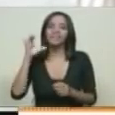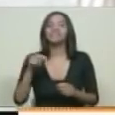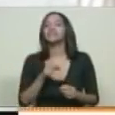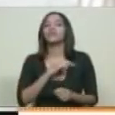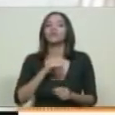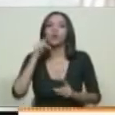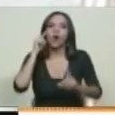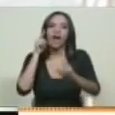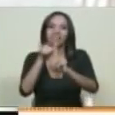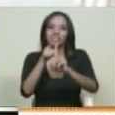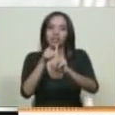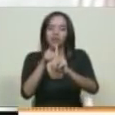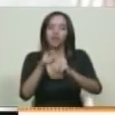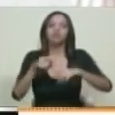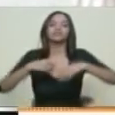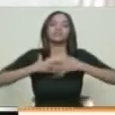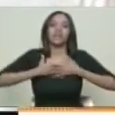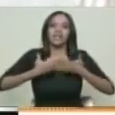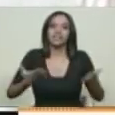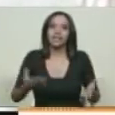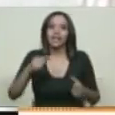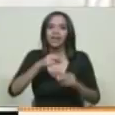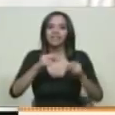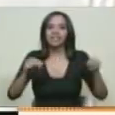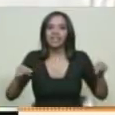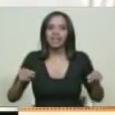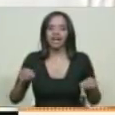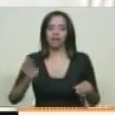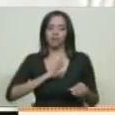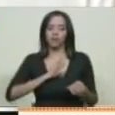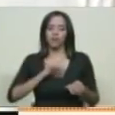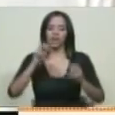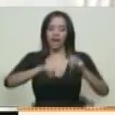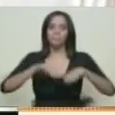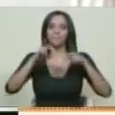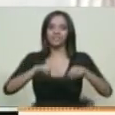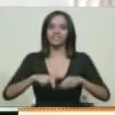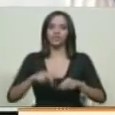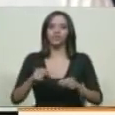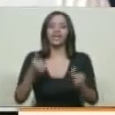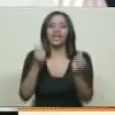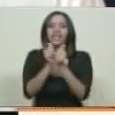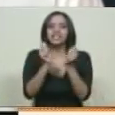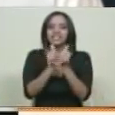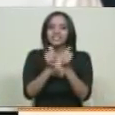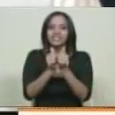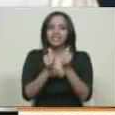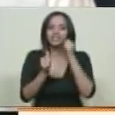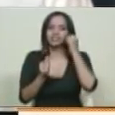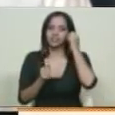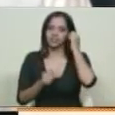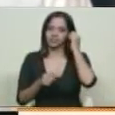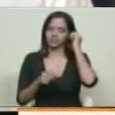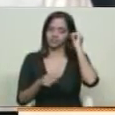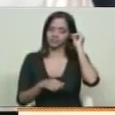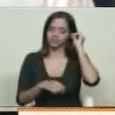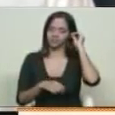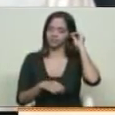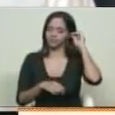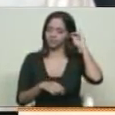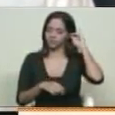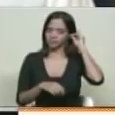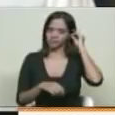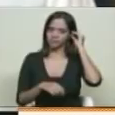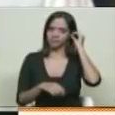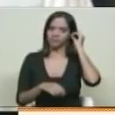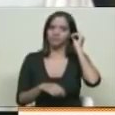es que se le entreguen las tierras a los campesinos, que haya asistencia técnica, que en nuestro país se eleve la producción nacional y que dejemos